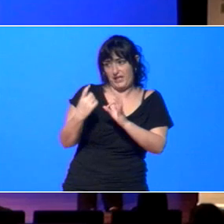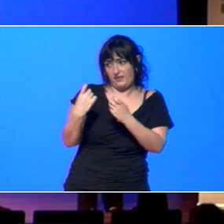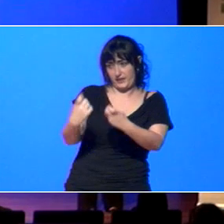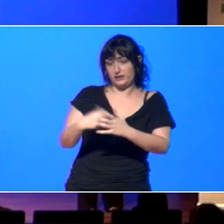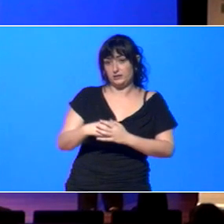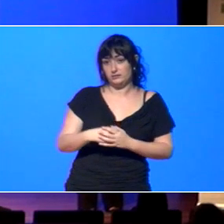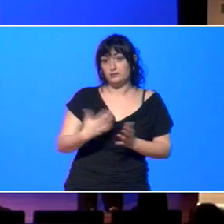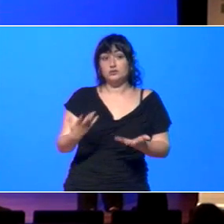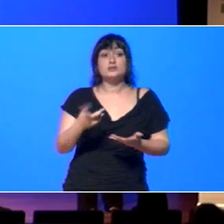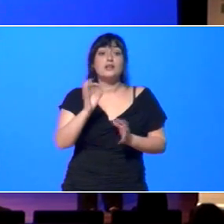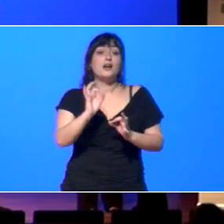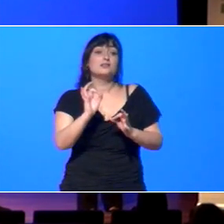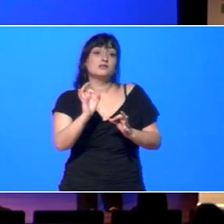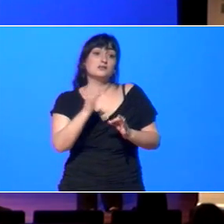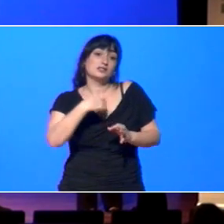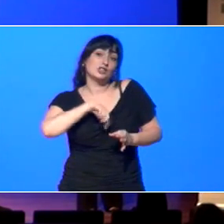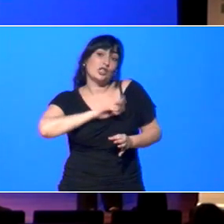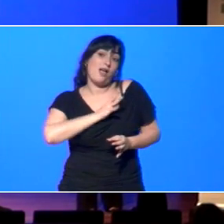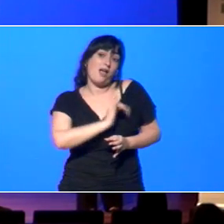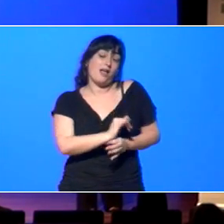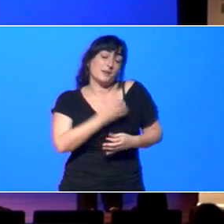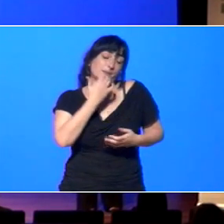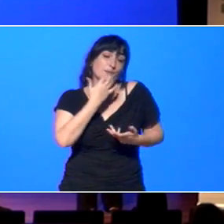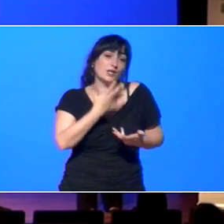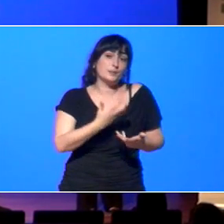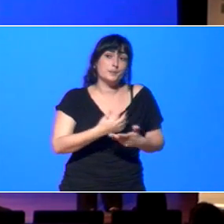ahí tendríamos, por lo tanto, una